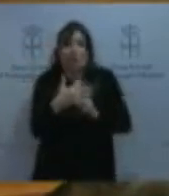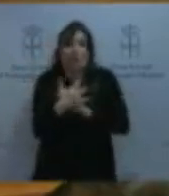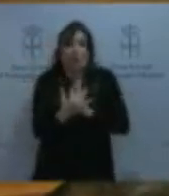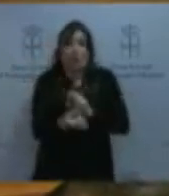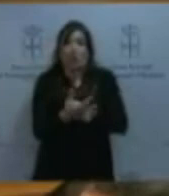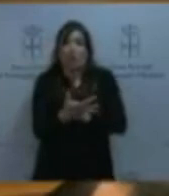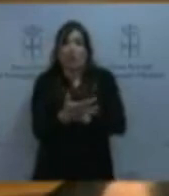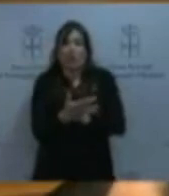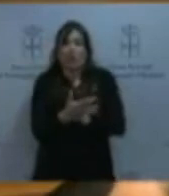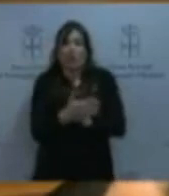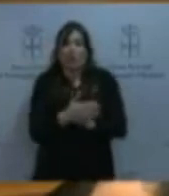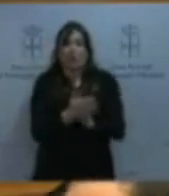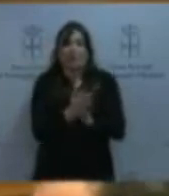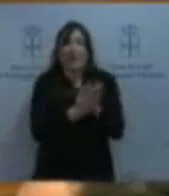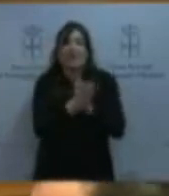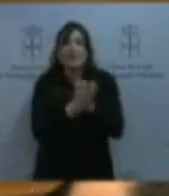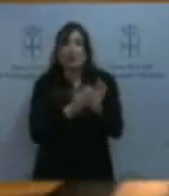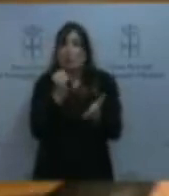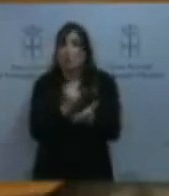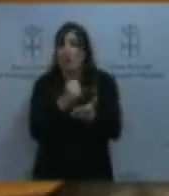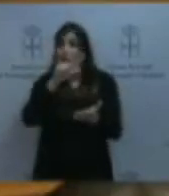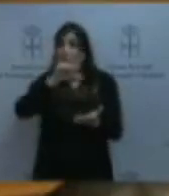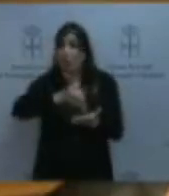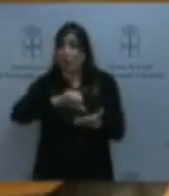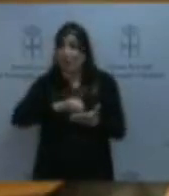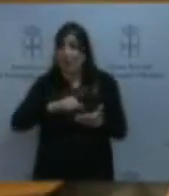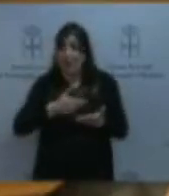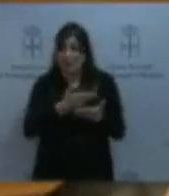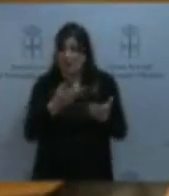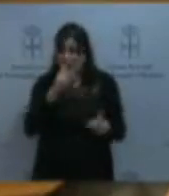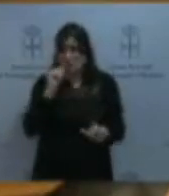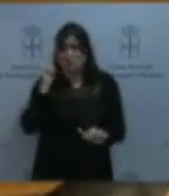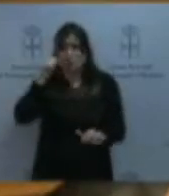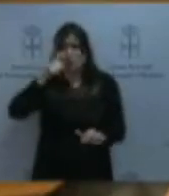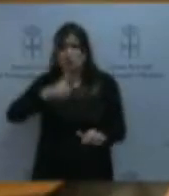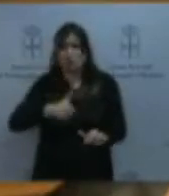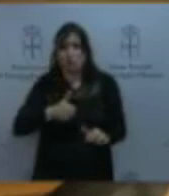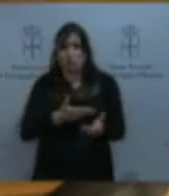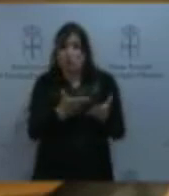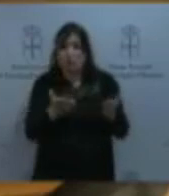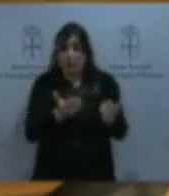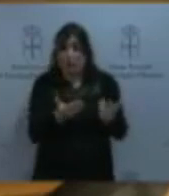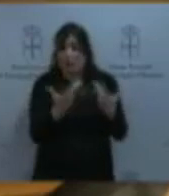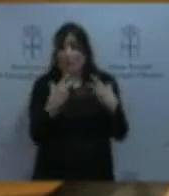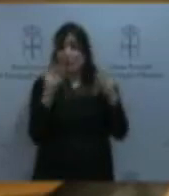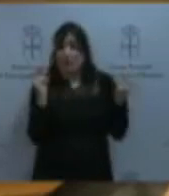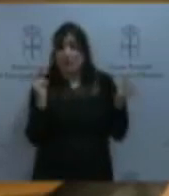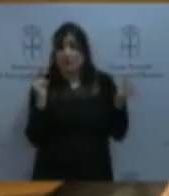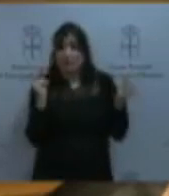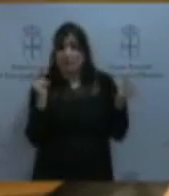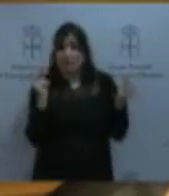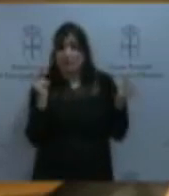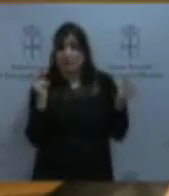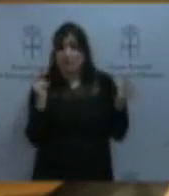Central está desde hace unos años llevando a cabo en Europa. Pues eso incidirá en nuestro